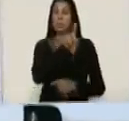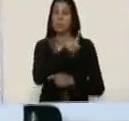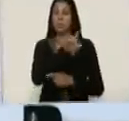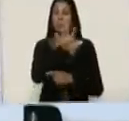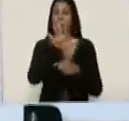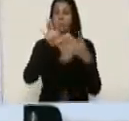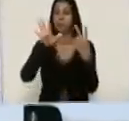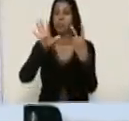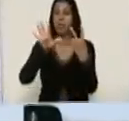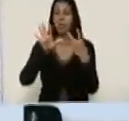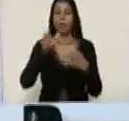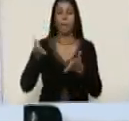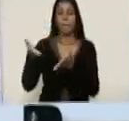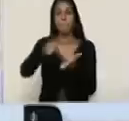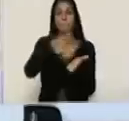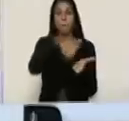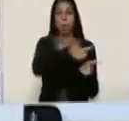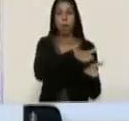adentro.